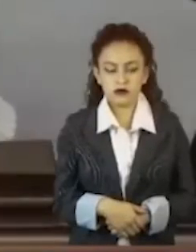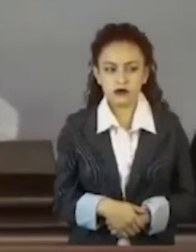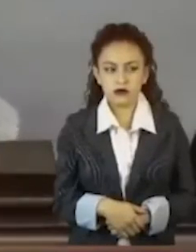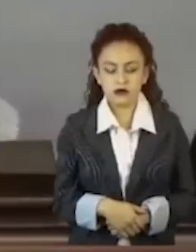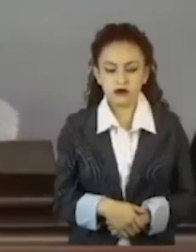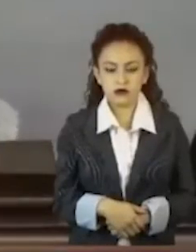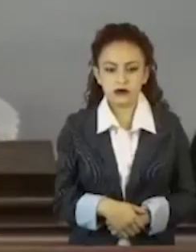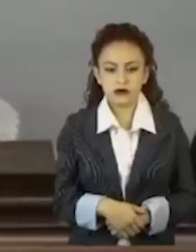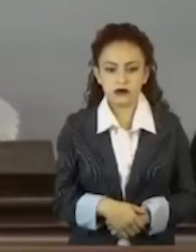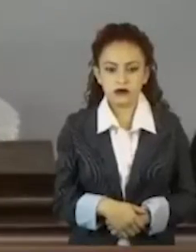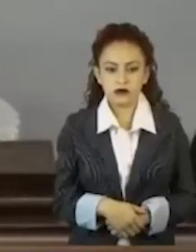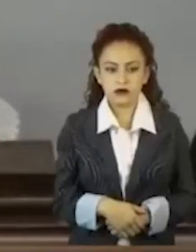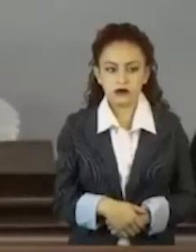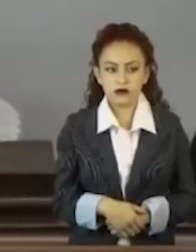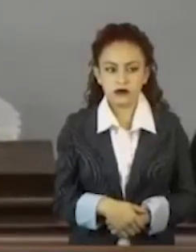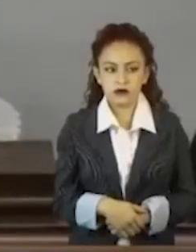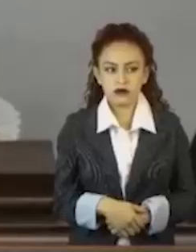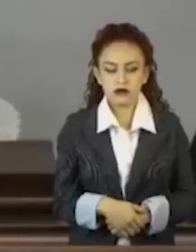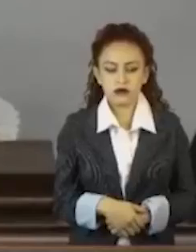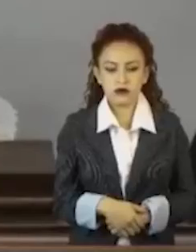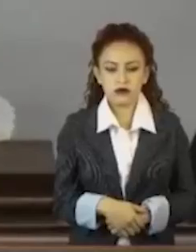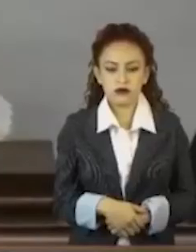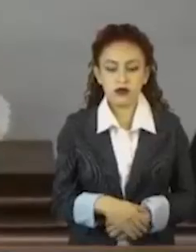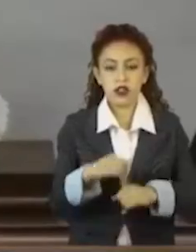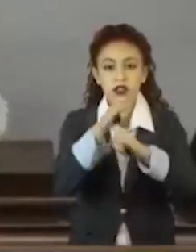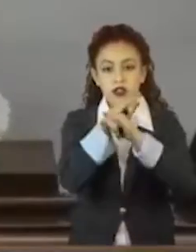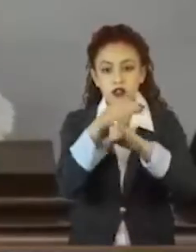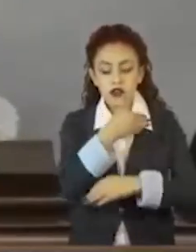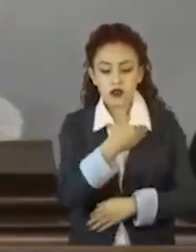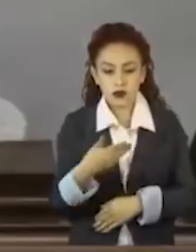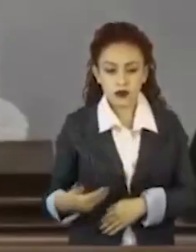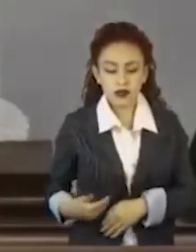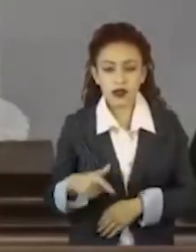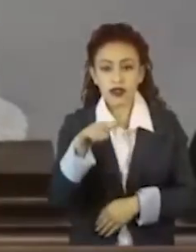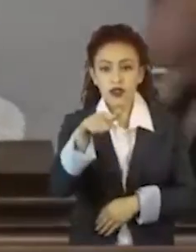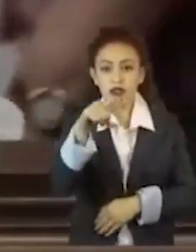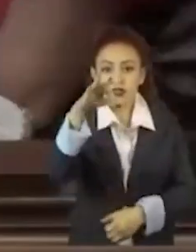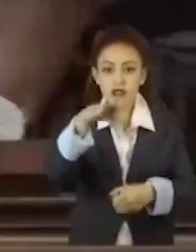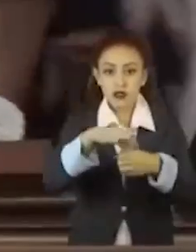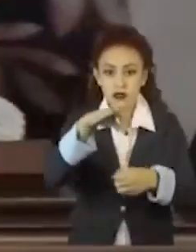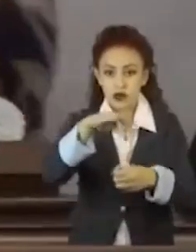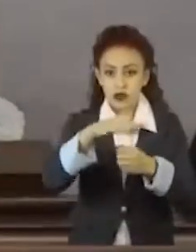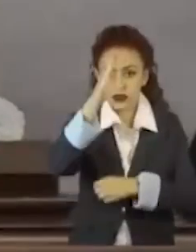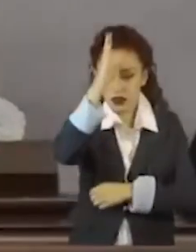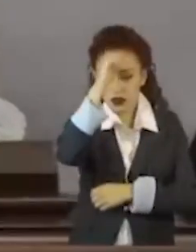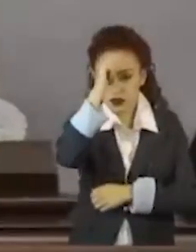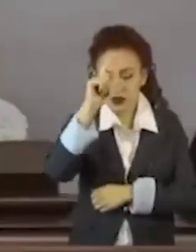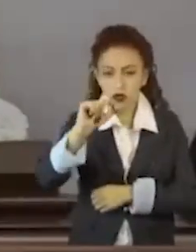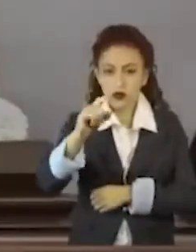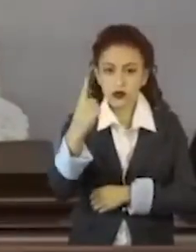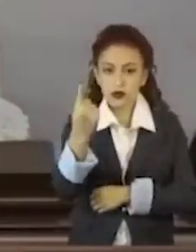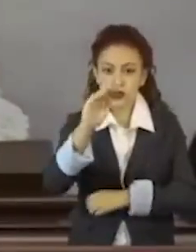Calma, calma. Le informo, presidenta. 17